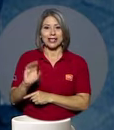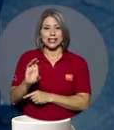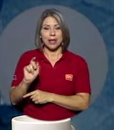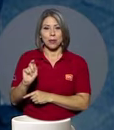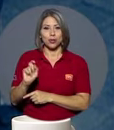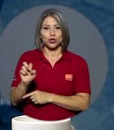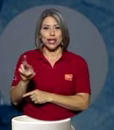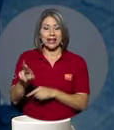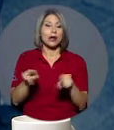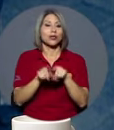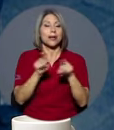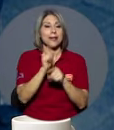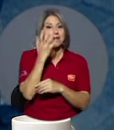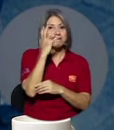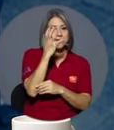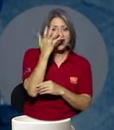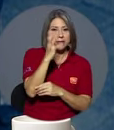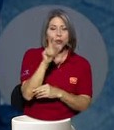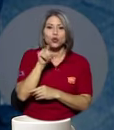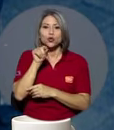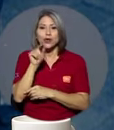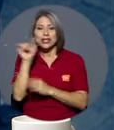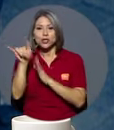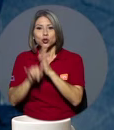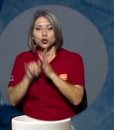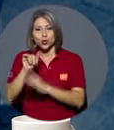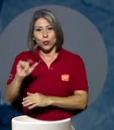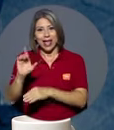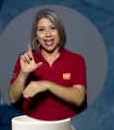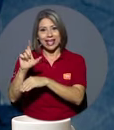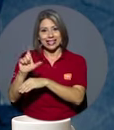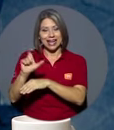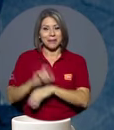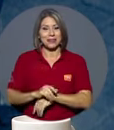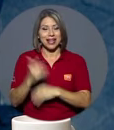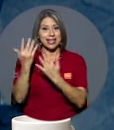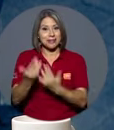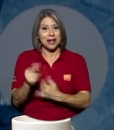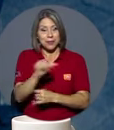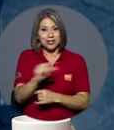www.una.ac.cr o en nuestros perfiles de Facebook, Twitter, YouTube e Instagram.